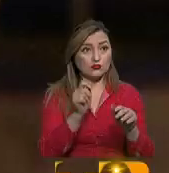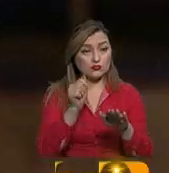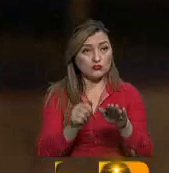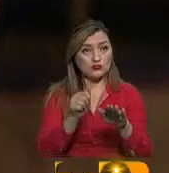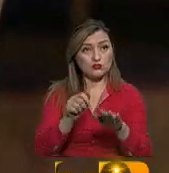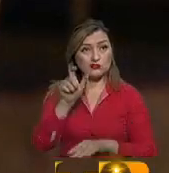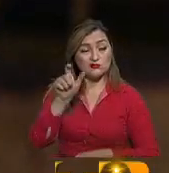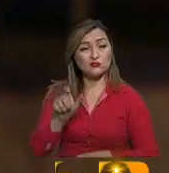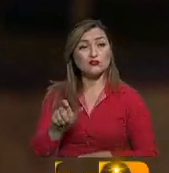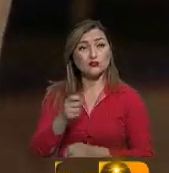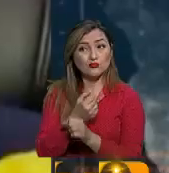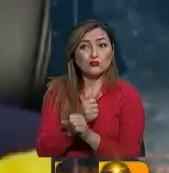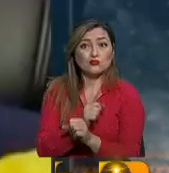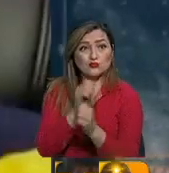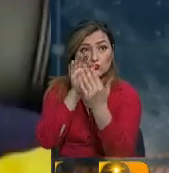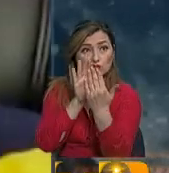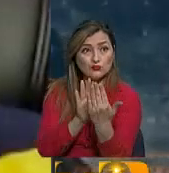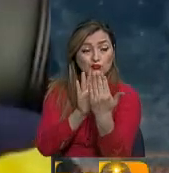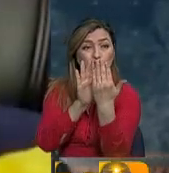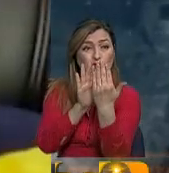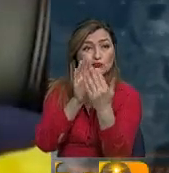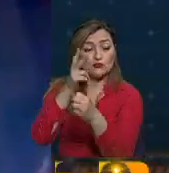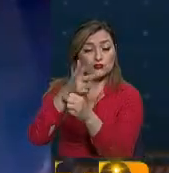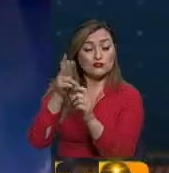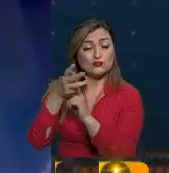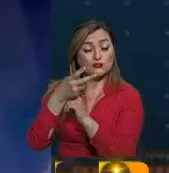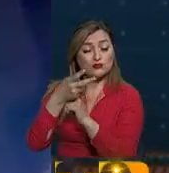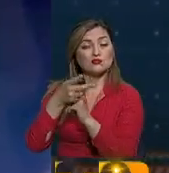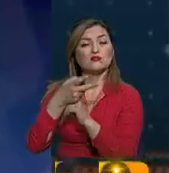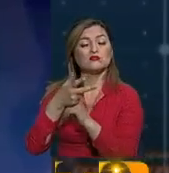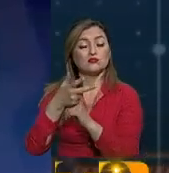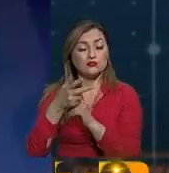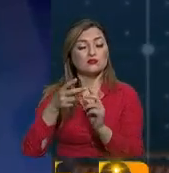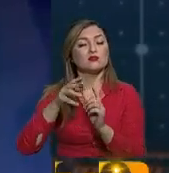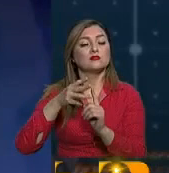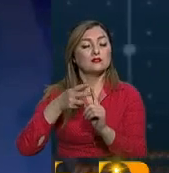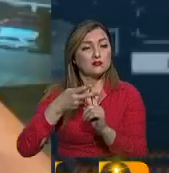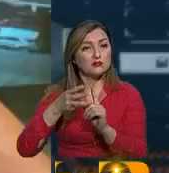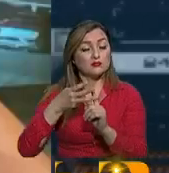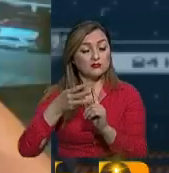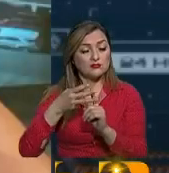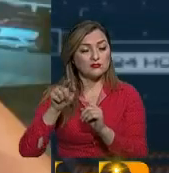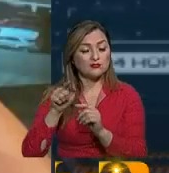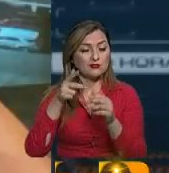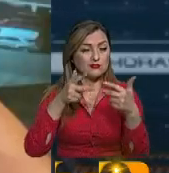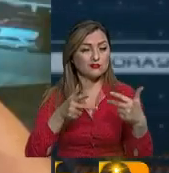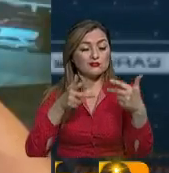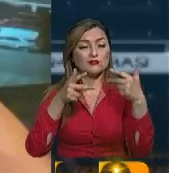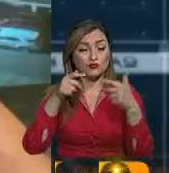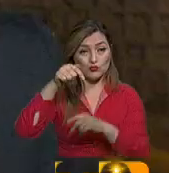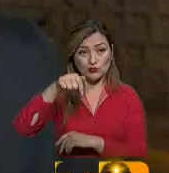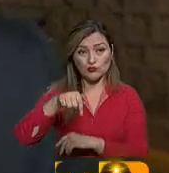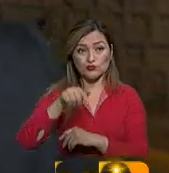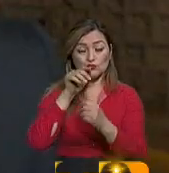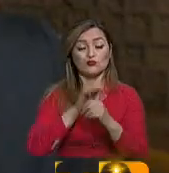además adelantó que su defendido se presentará de manera virtual para rendir su versión de los hechos esa diligencia está prevista para